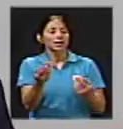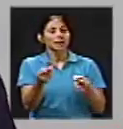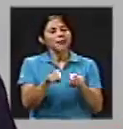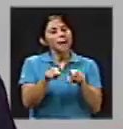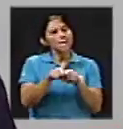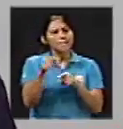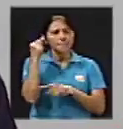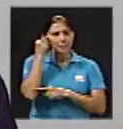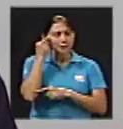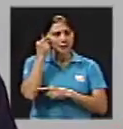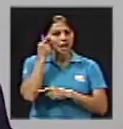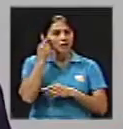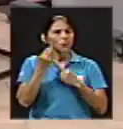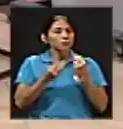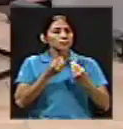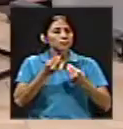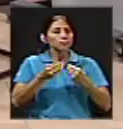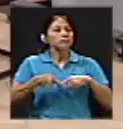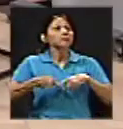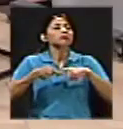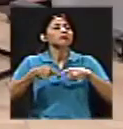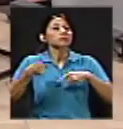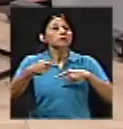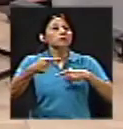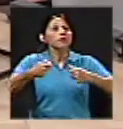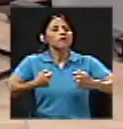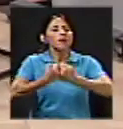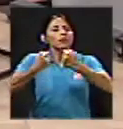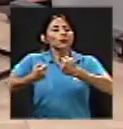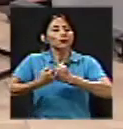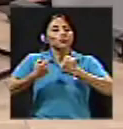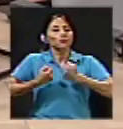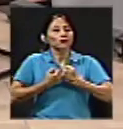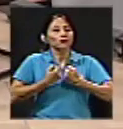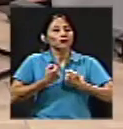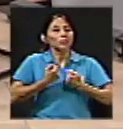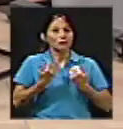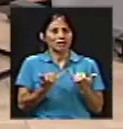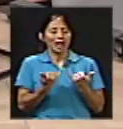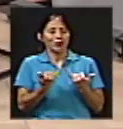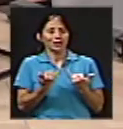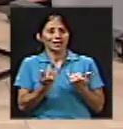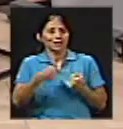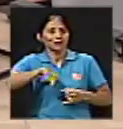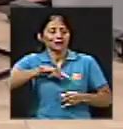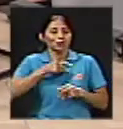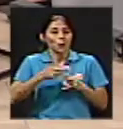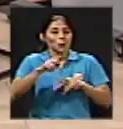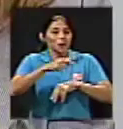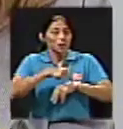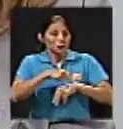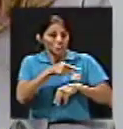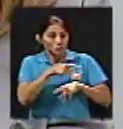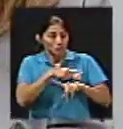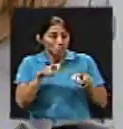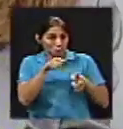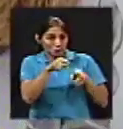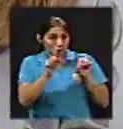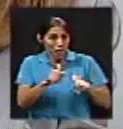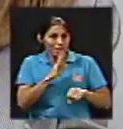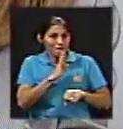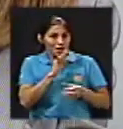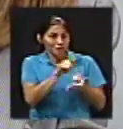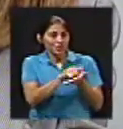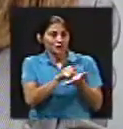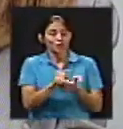pensando también en los retos que quedan y nos deben quedar a nosotros, como unos 3 minutos, me imagino. ¿Quiere referirse? Sí, yo creo